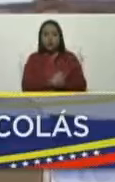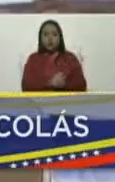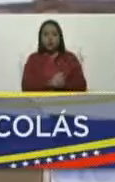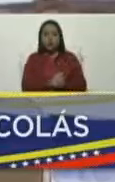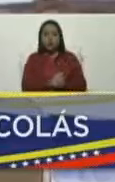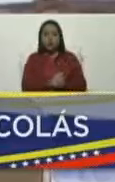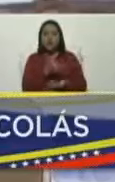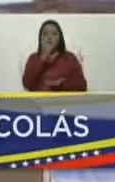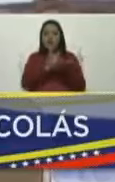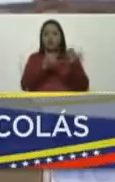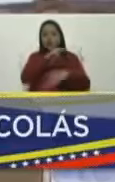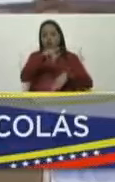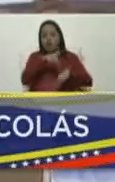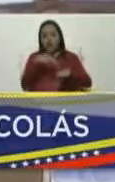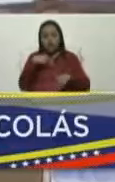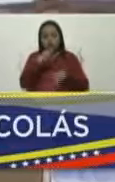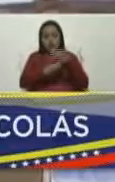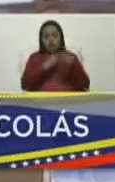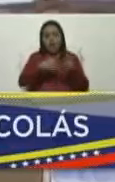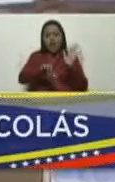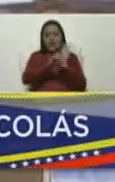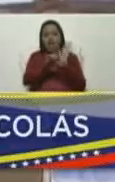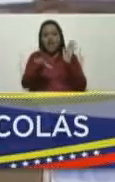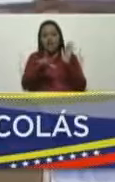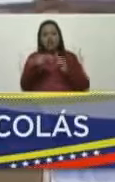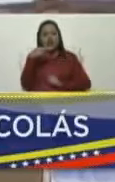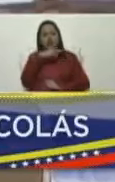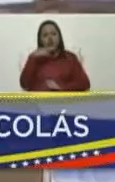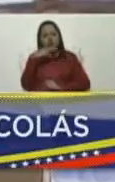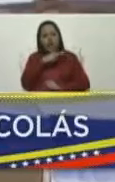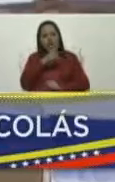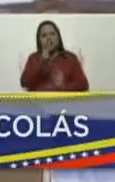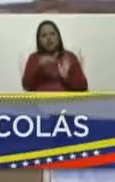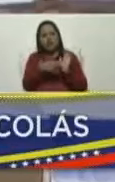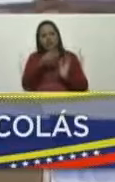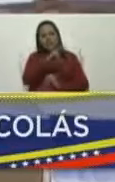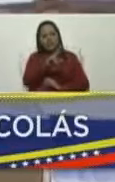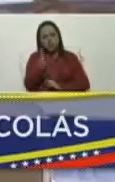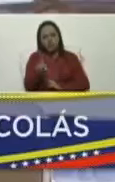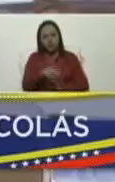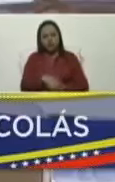el registro nacional que creé con la ley de octubre 2021.